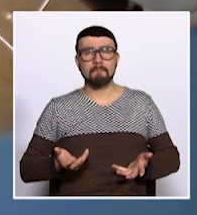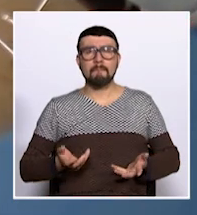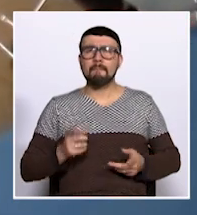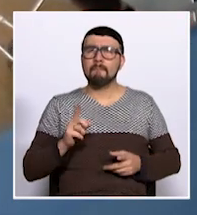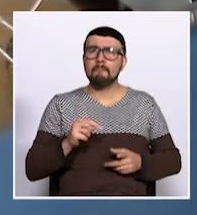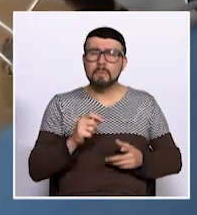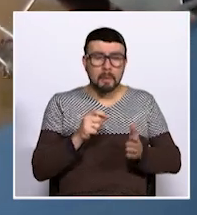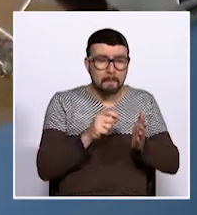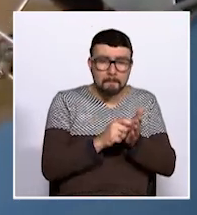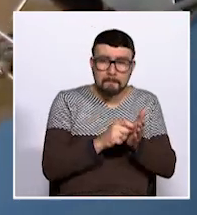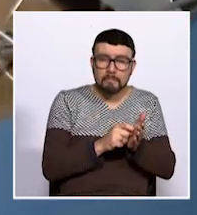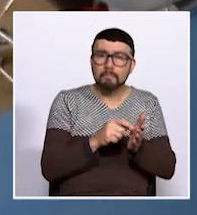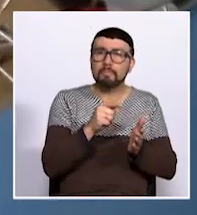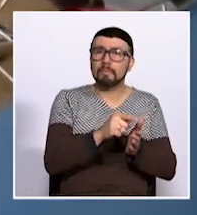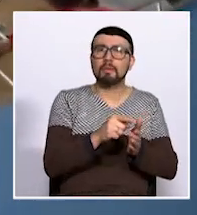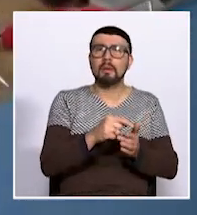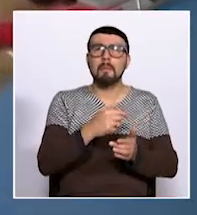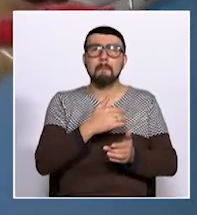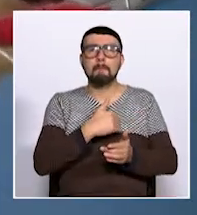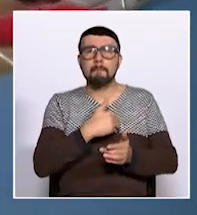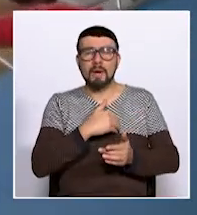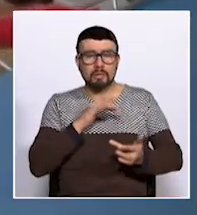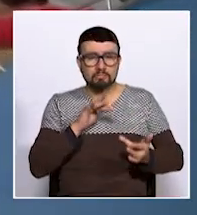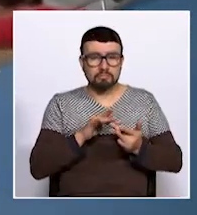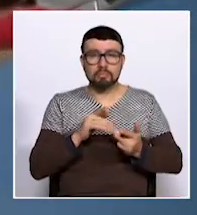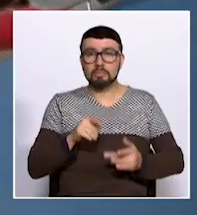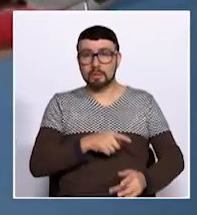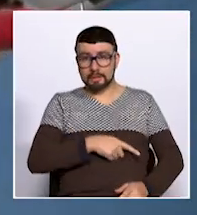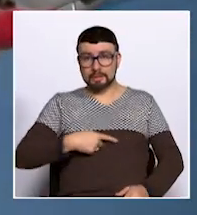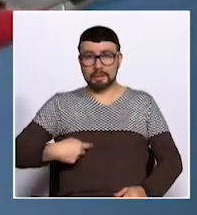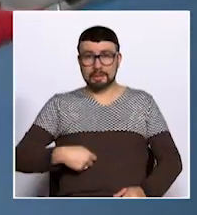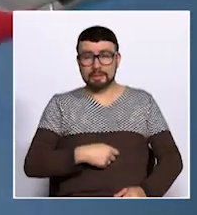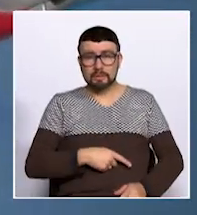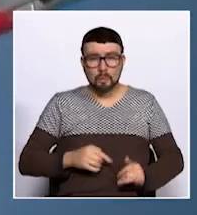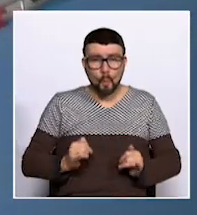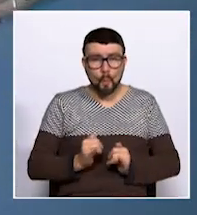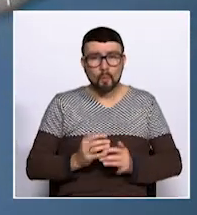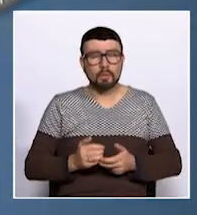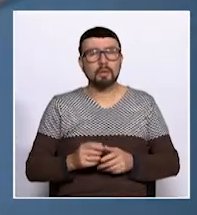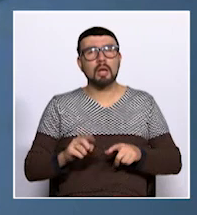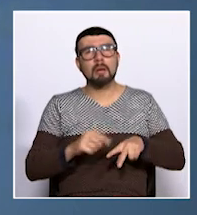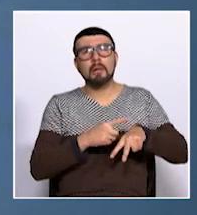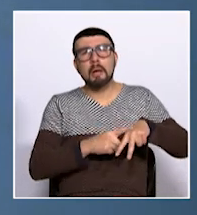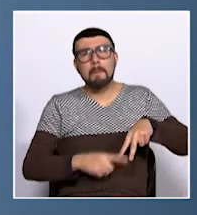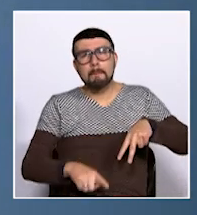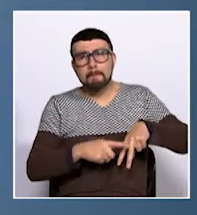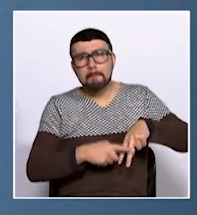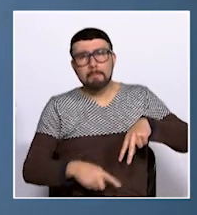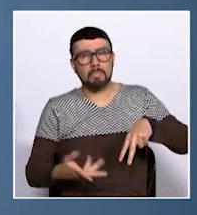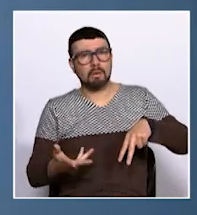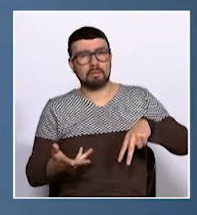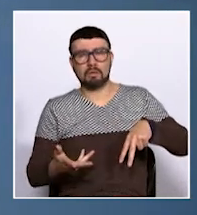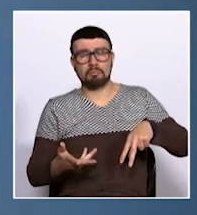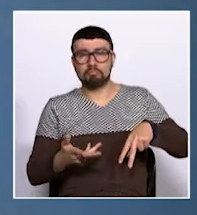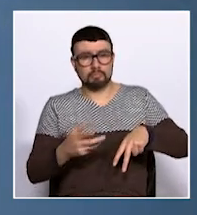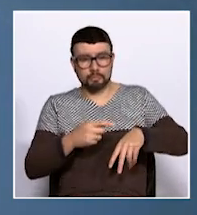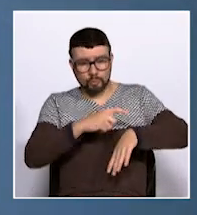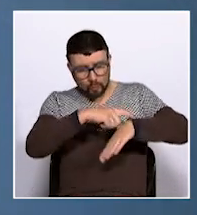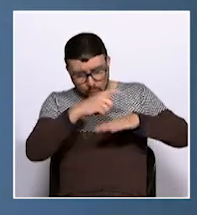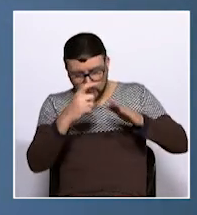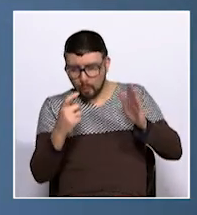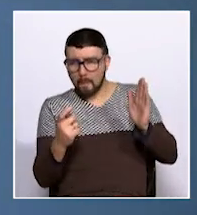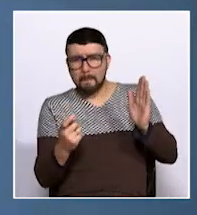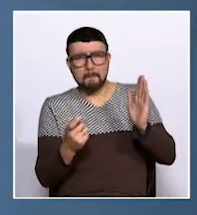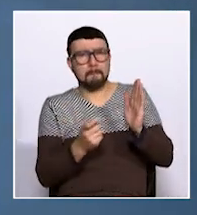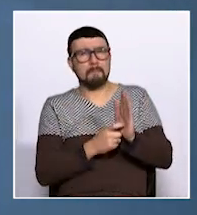Hay un canal que se llama maestro corazón, intestino delgado. En las piernas y pues durante todo el recorrido hasta el dorso